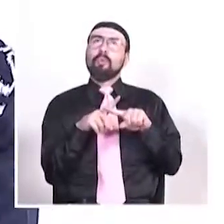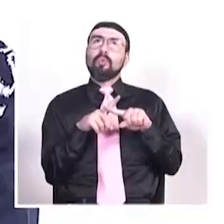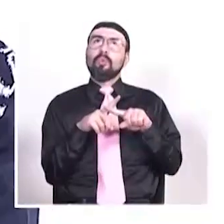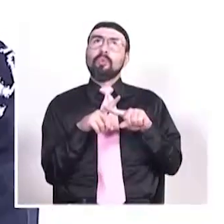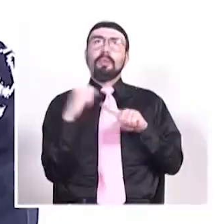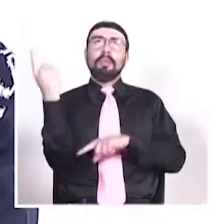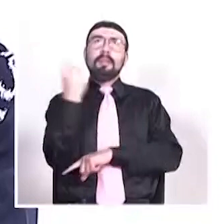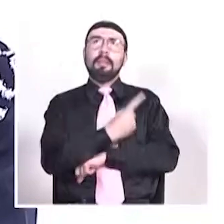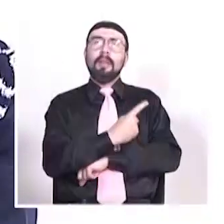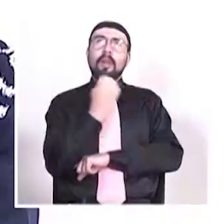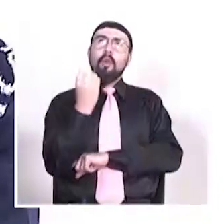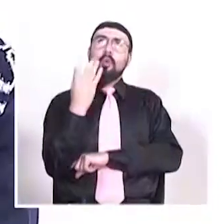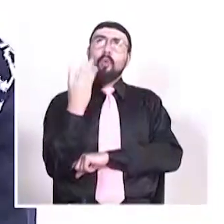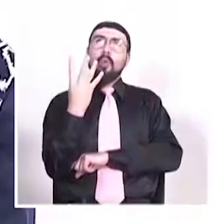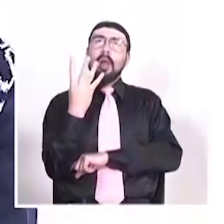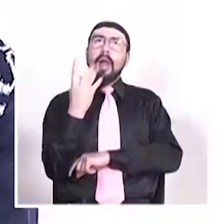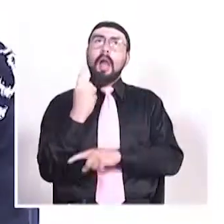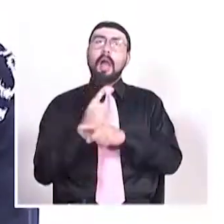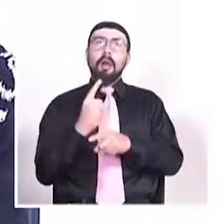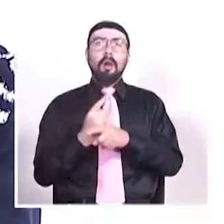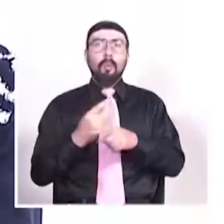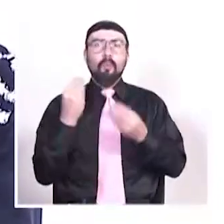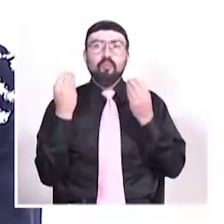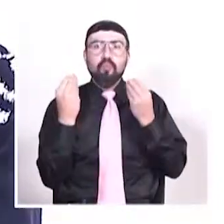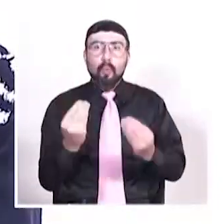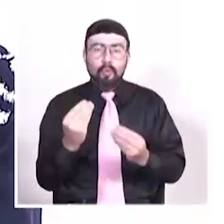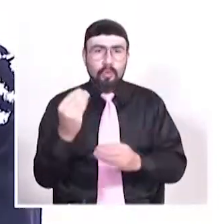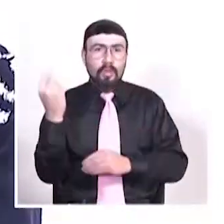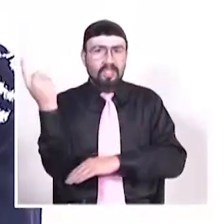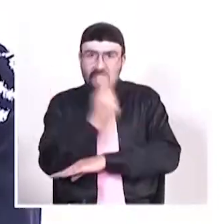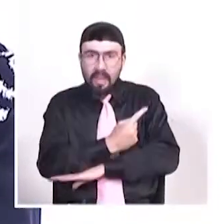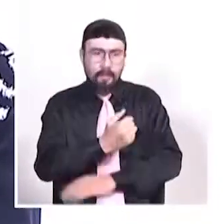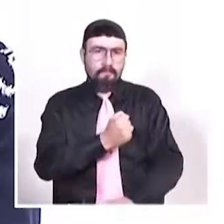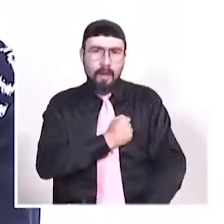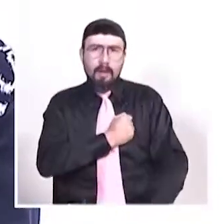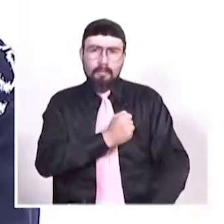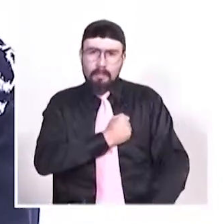el día. Entonces, ustedes ponen la cantidad de latidos.